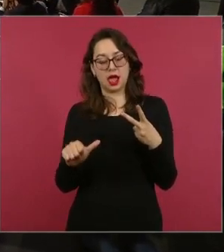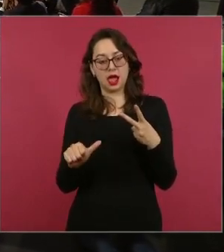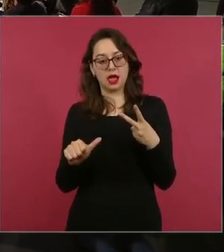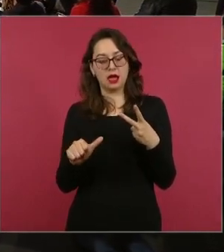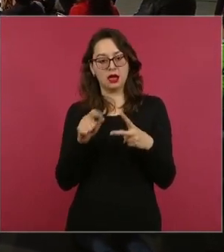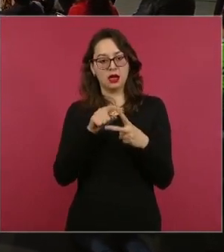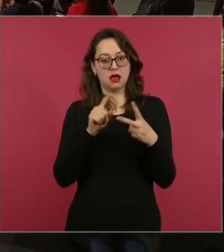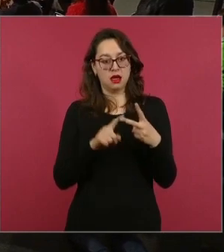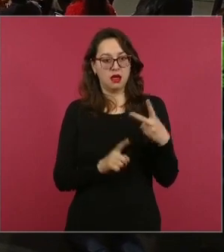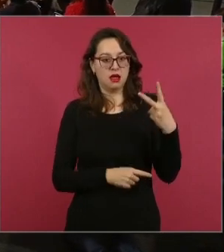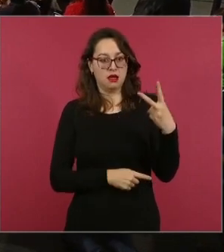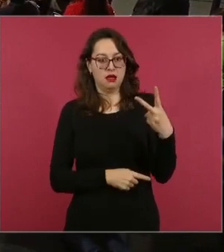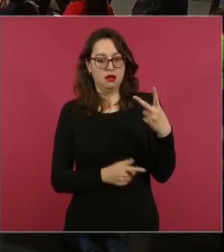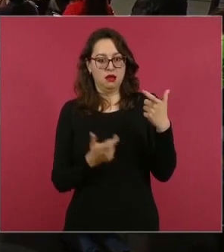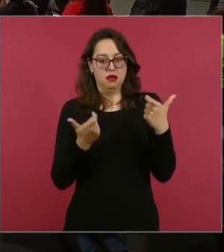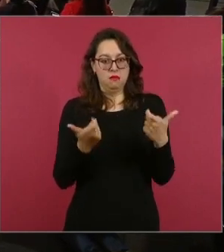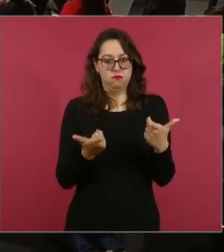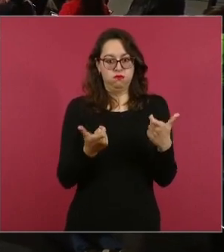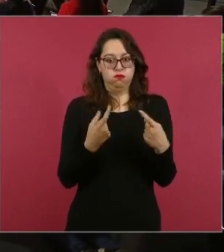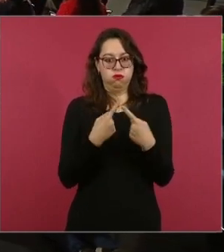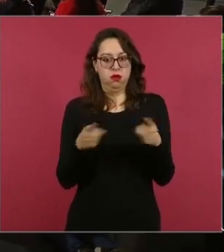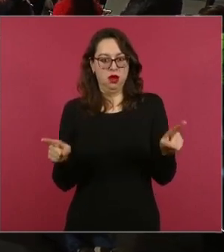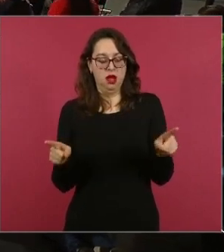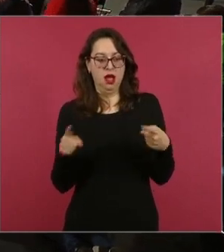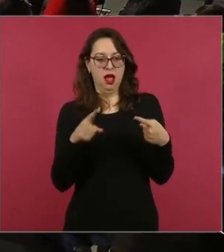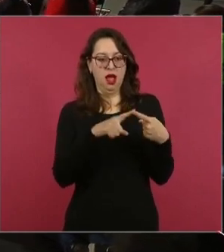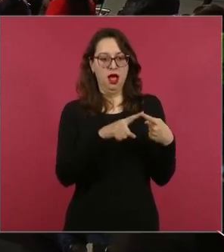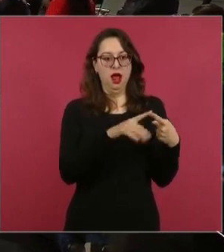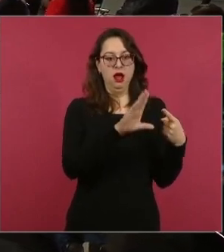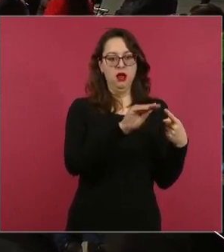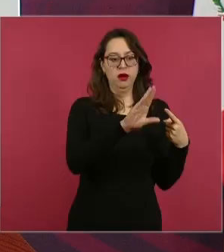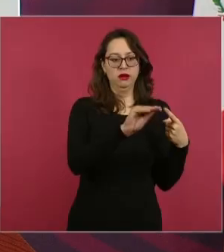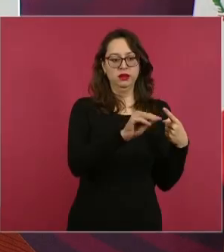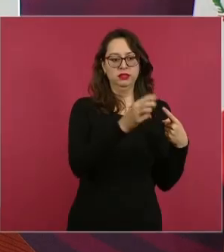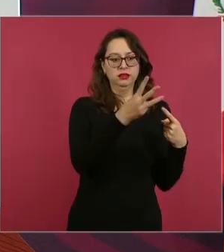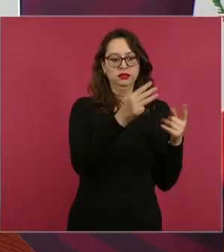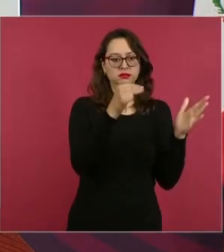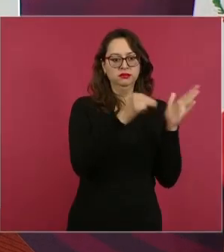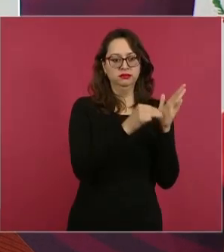que de 93000 a